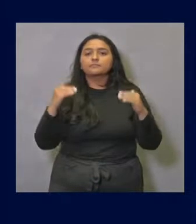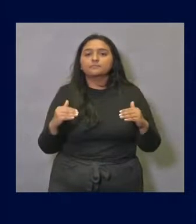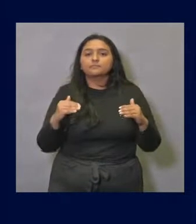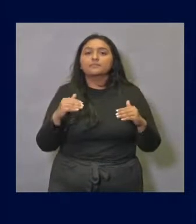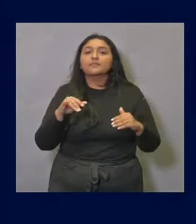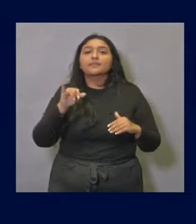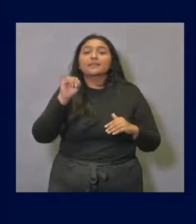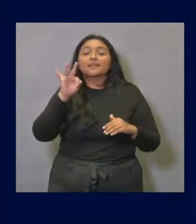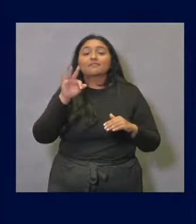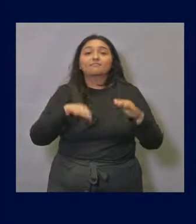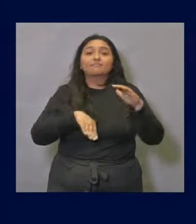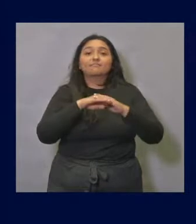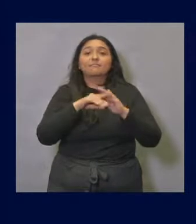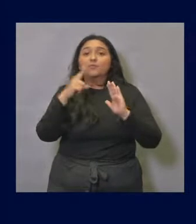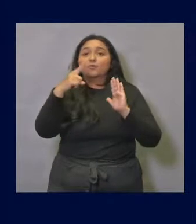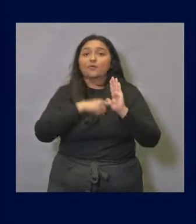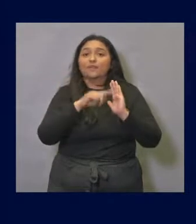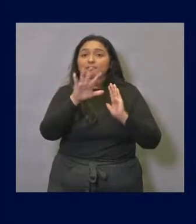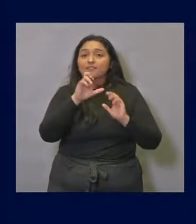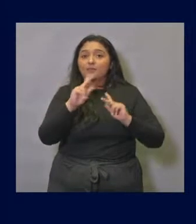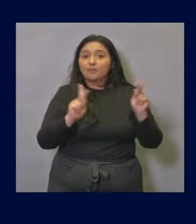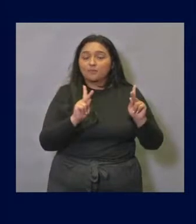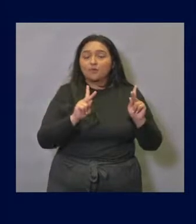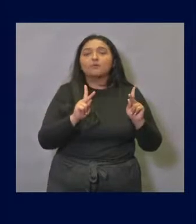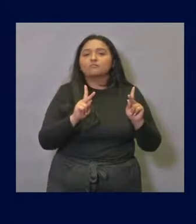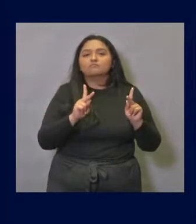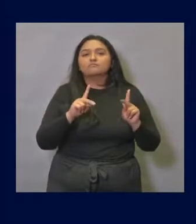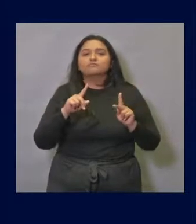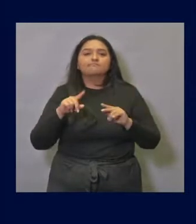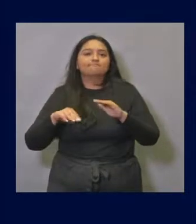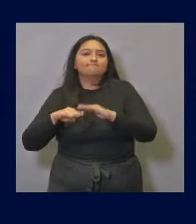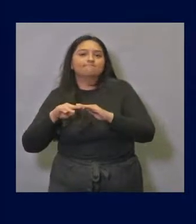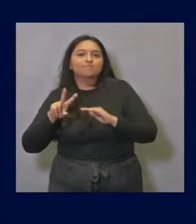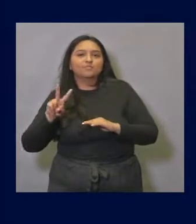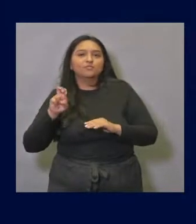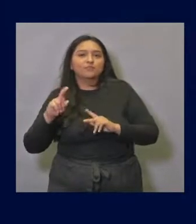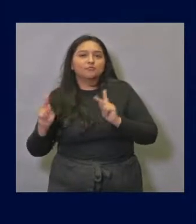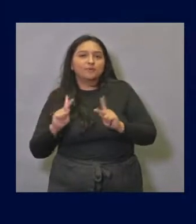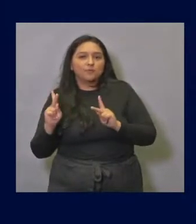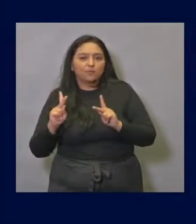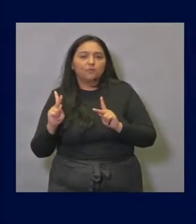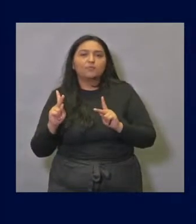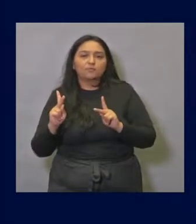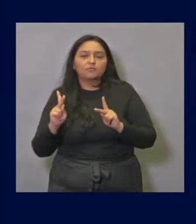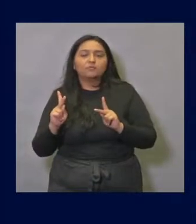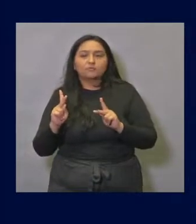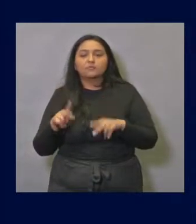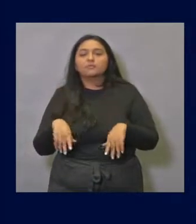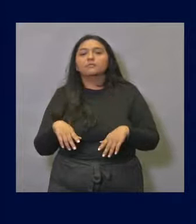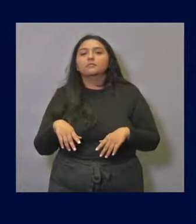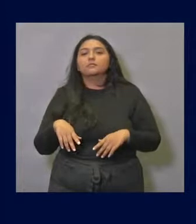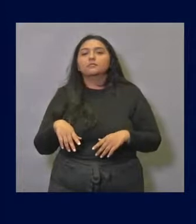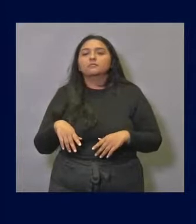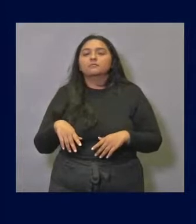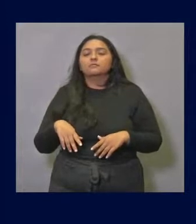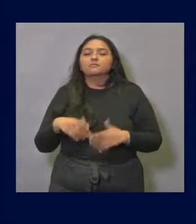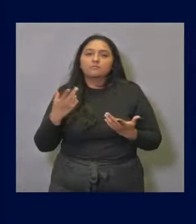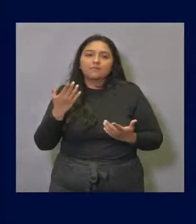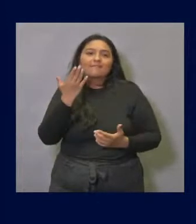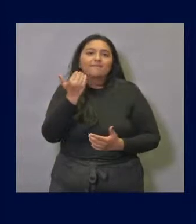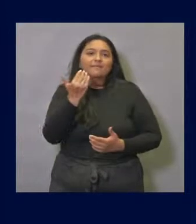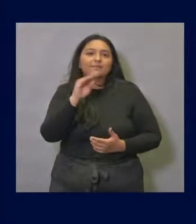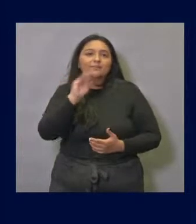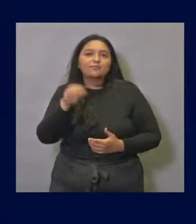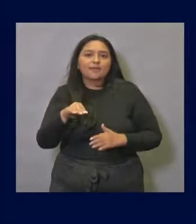personas, hay un límite de capacidad de 200 personas, quizá menos, es decir, un 15%